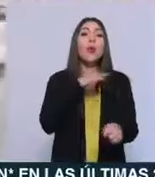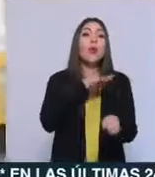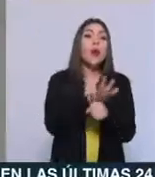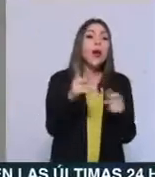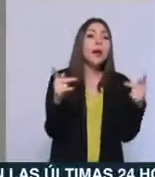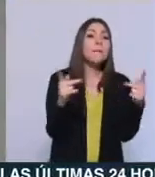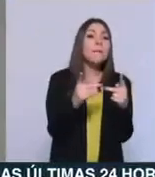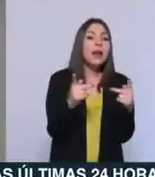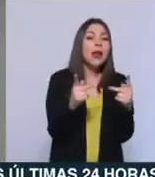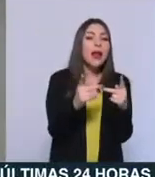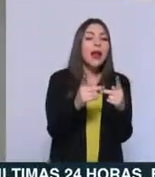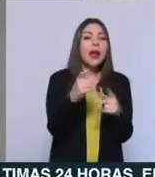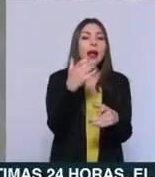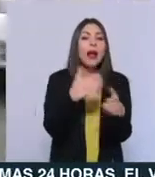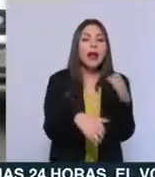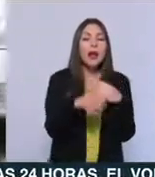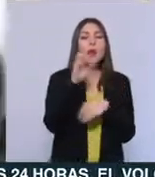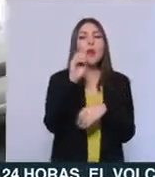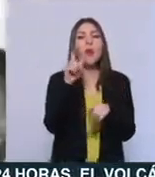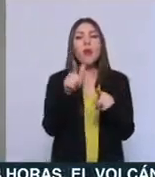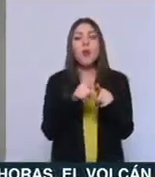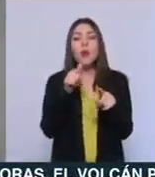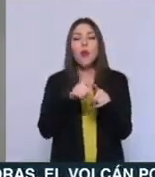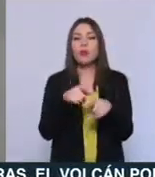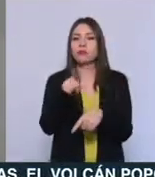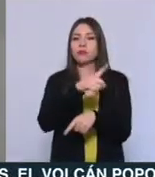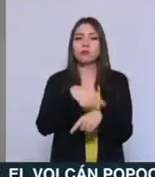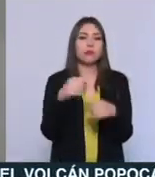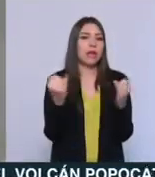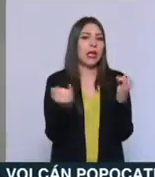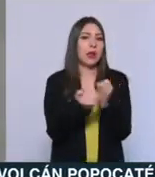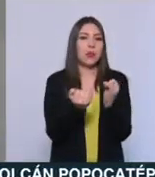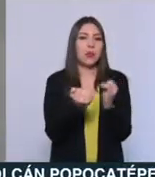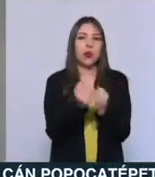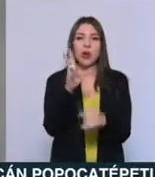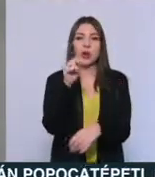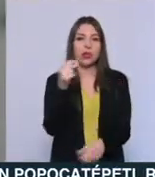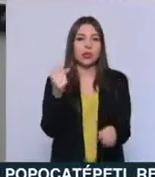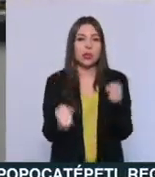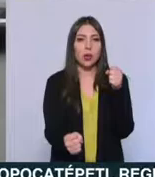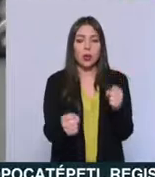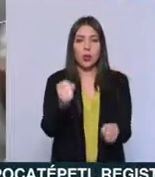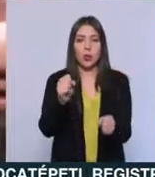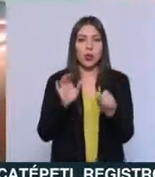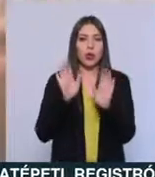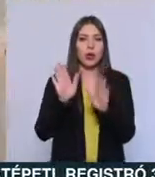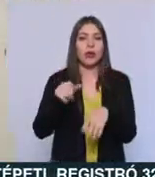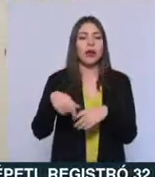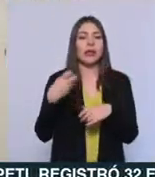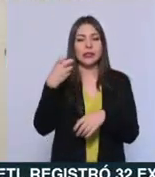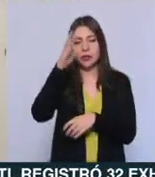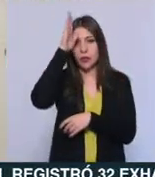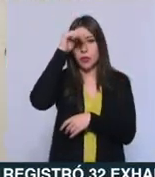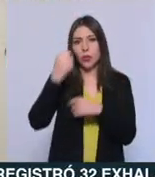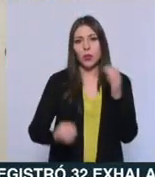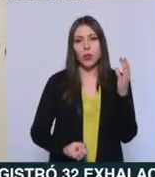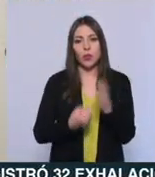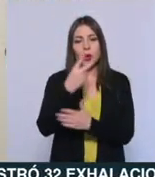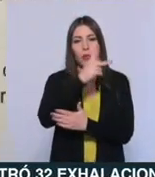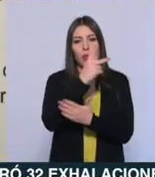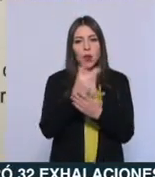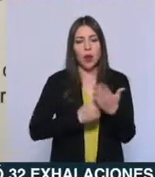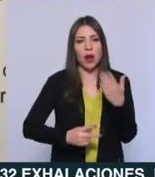rebasar los 150 puntos de ozono o partículas ultrafinas. Esto como parte del nuevo programa para prevenir